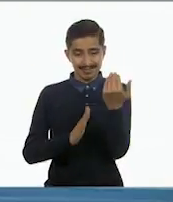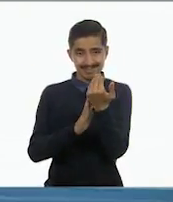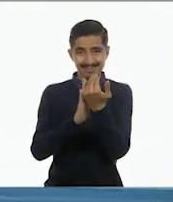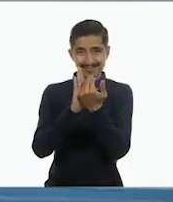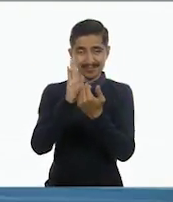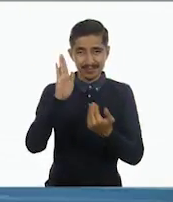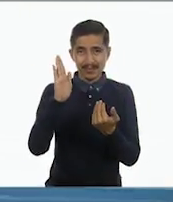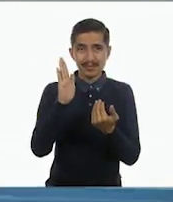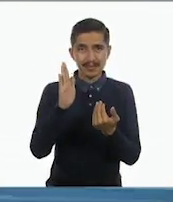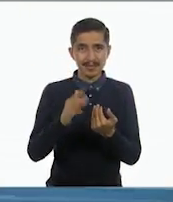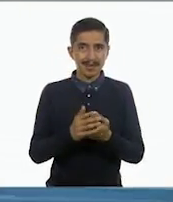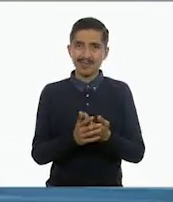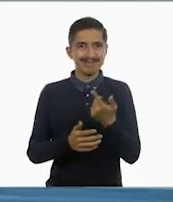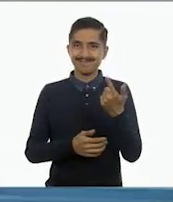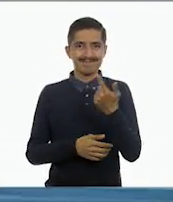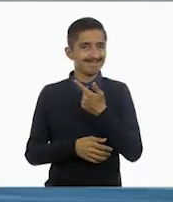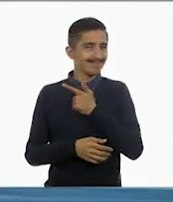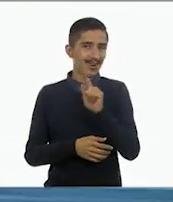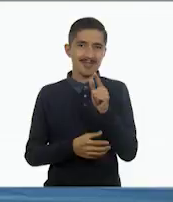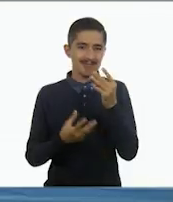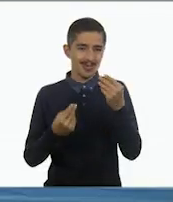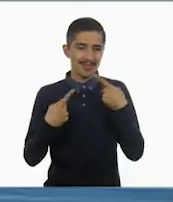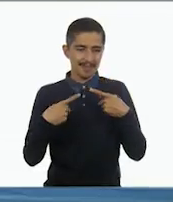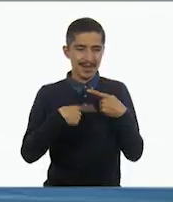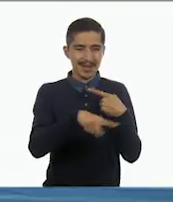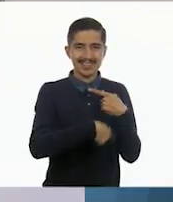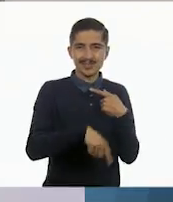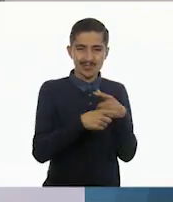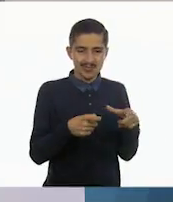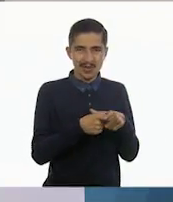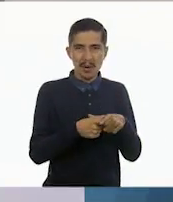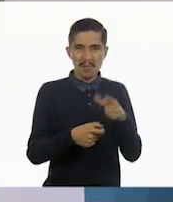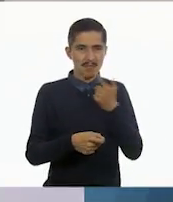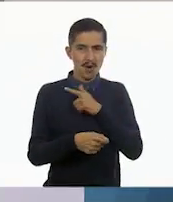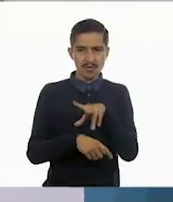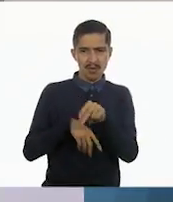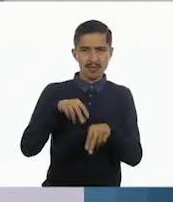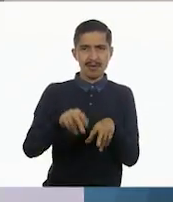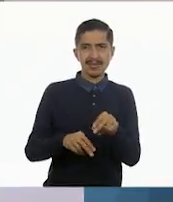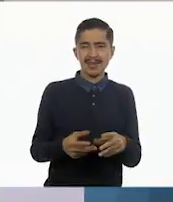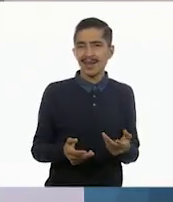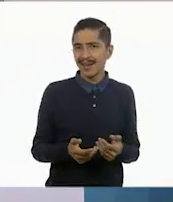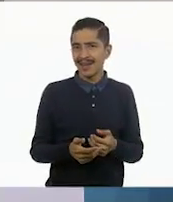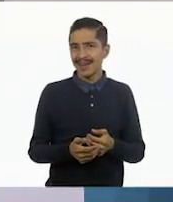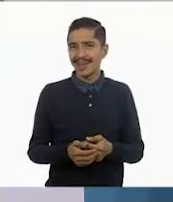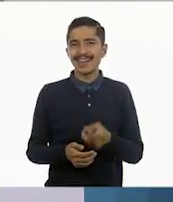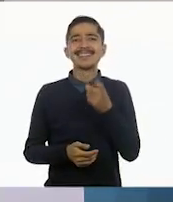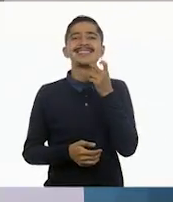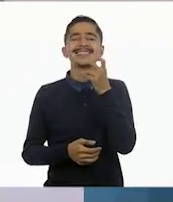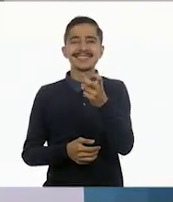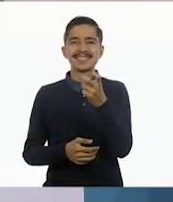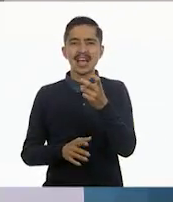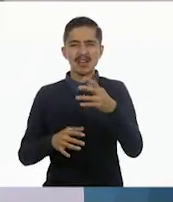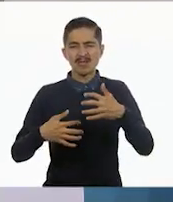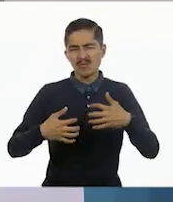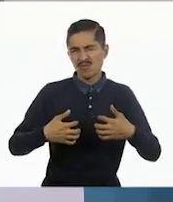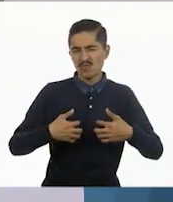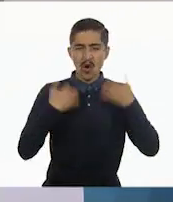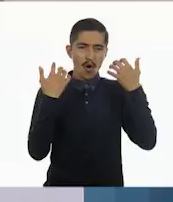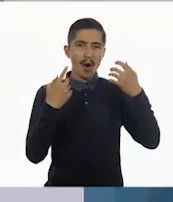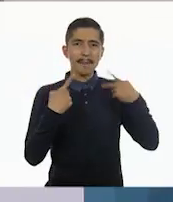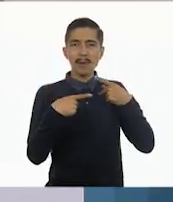le han de haber gustado a muchas personas. Es correcto, Ton. Estas medidas pusieron furiosos a